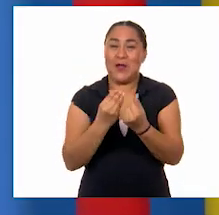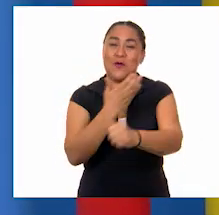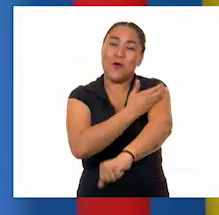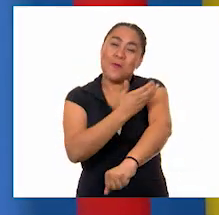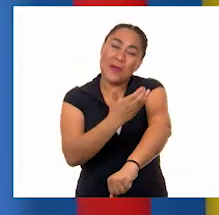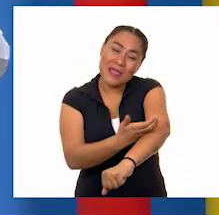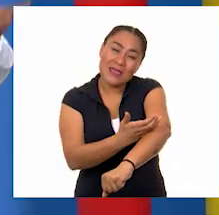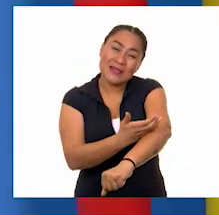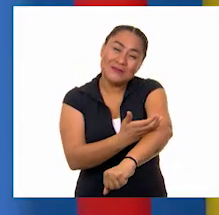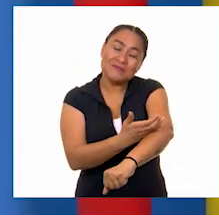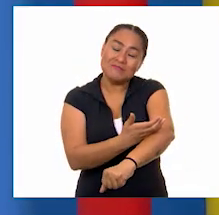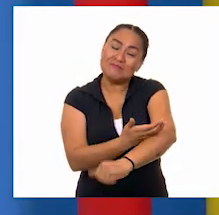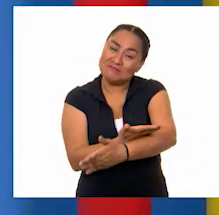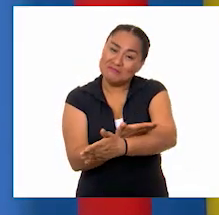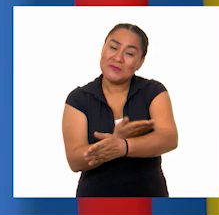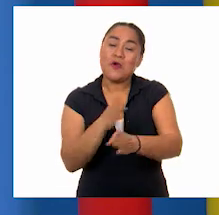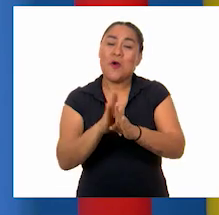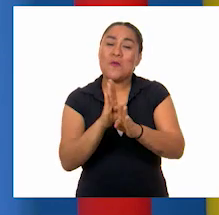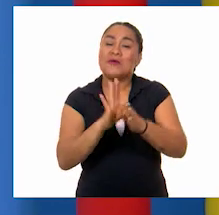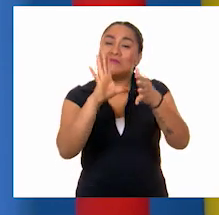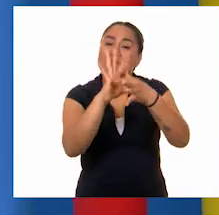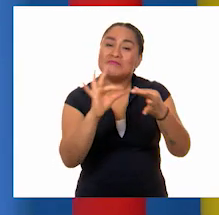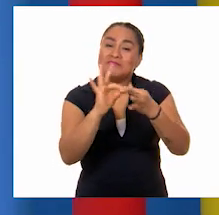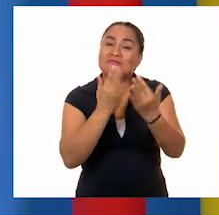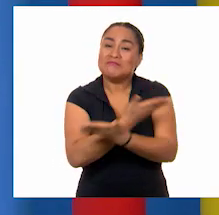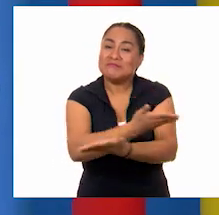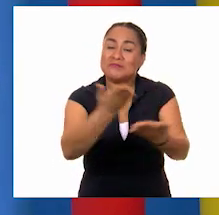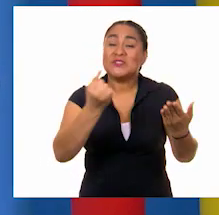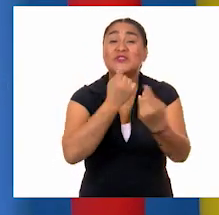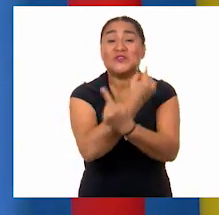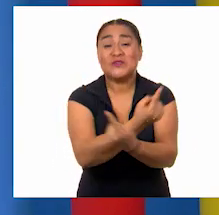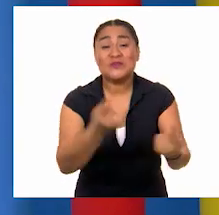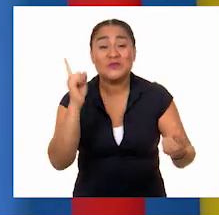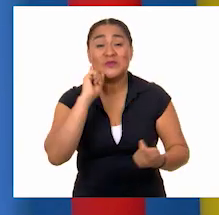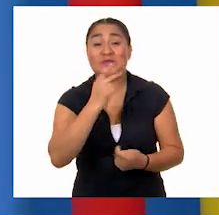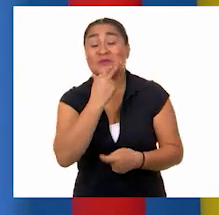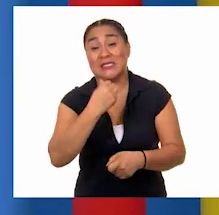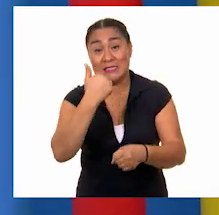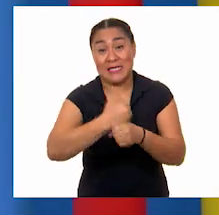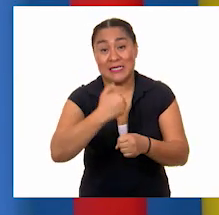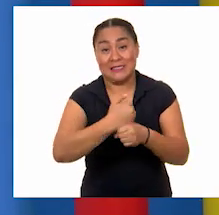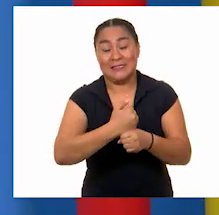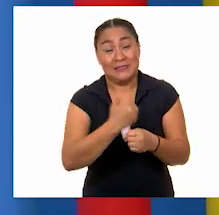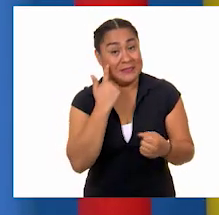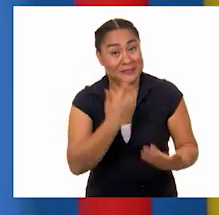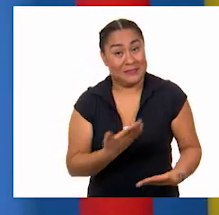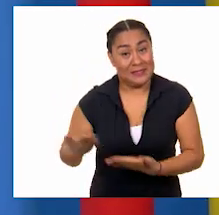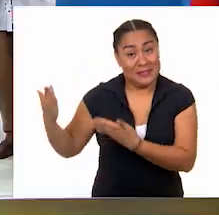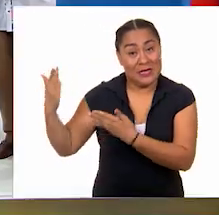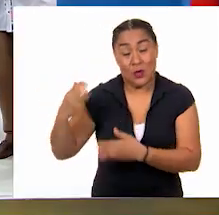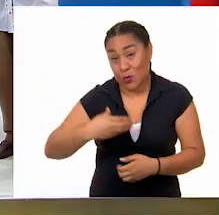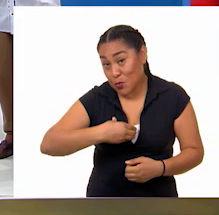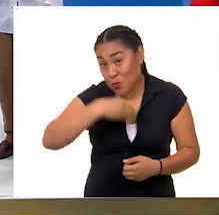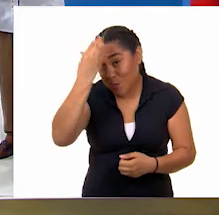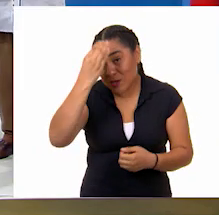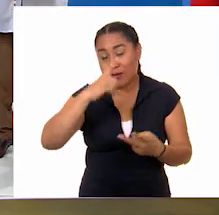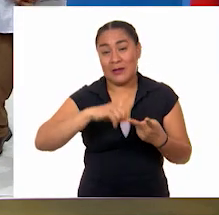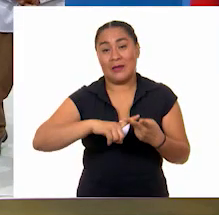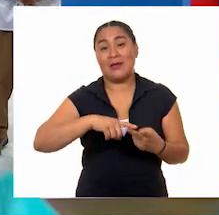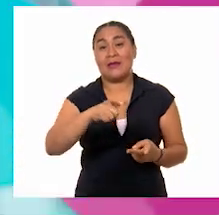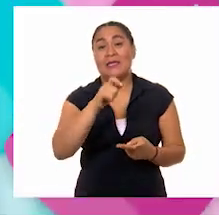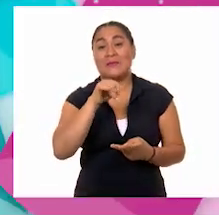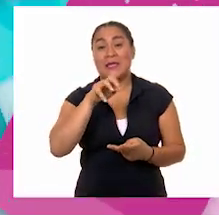esta clase también quieren enviar sus palabras a las niñas y niños de sexto grado. Adelante con Cupertino y